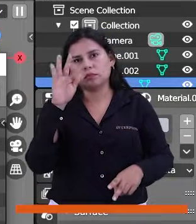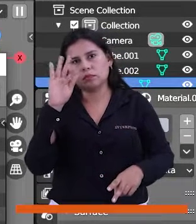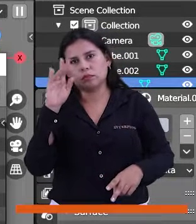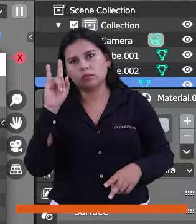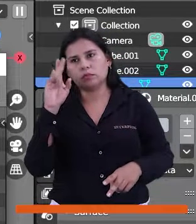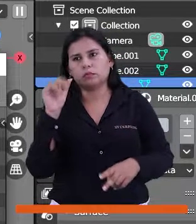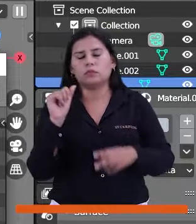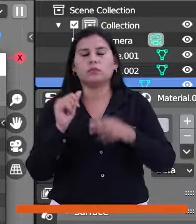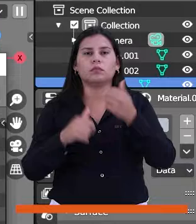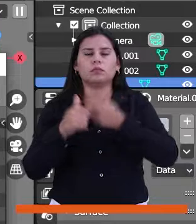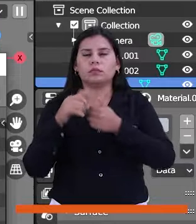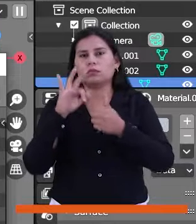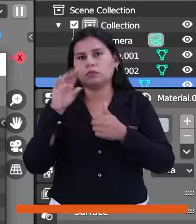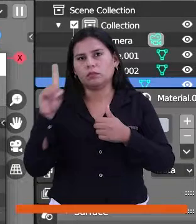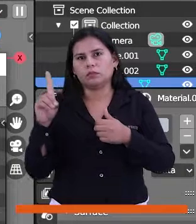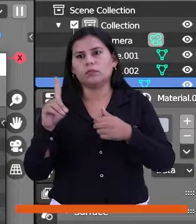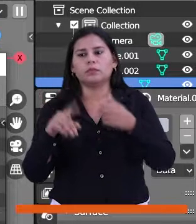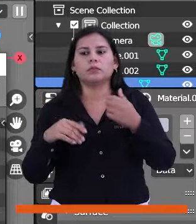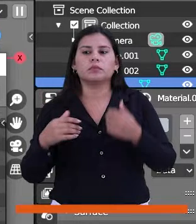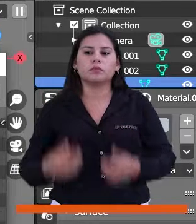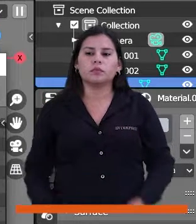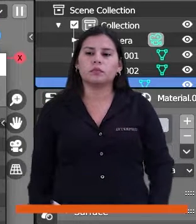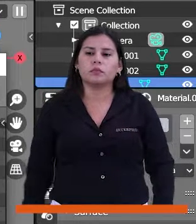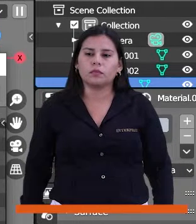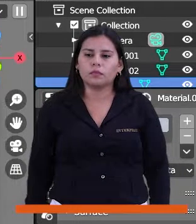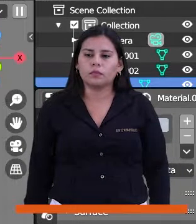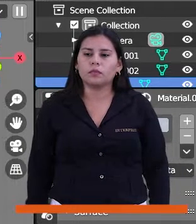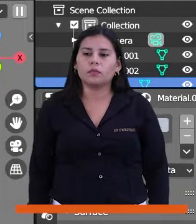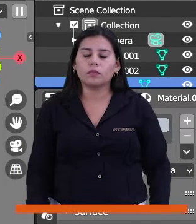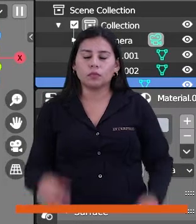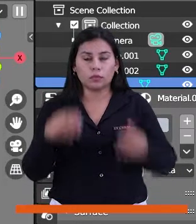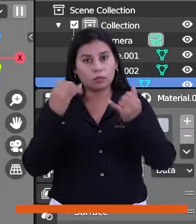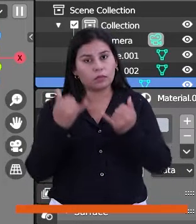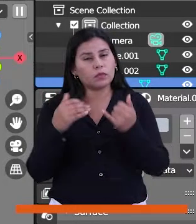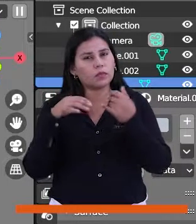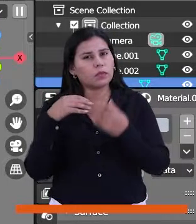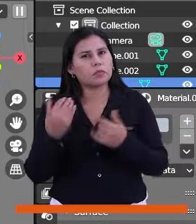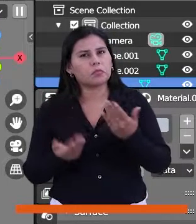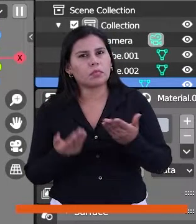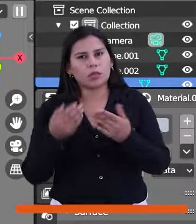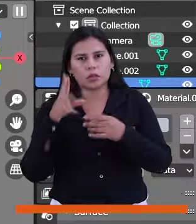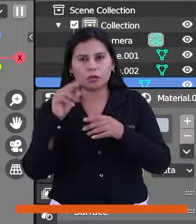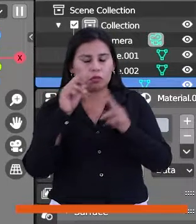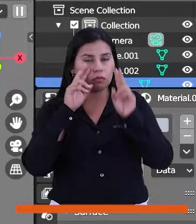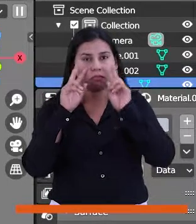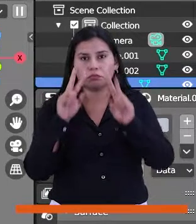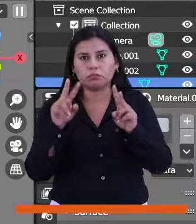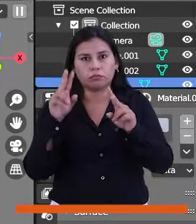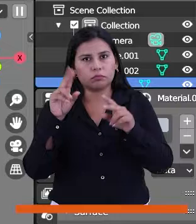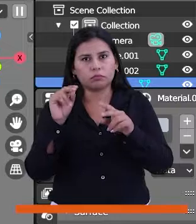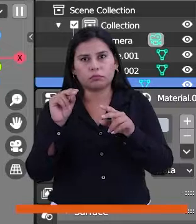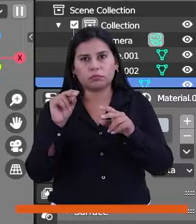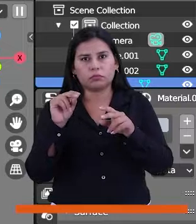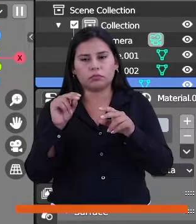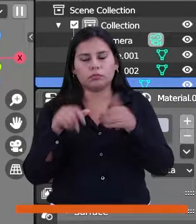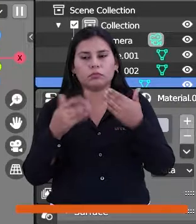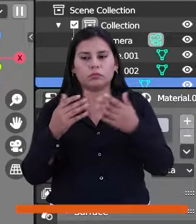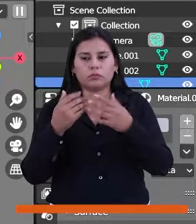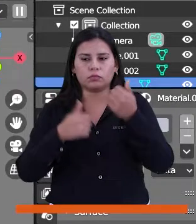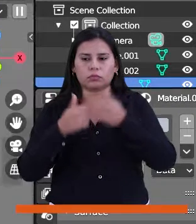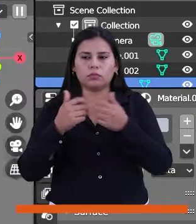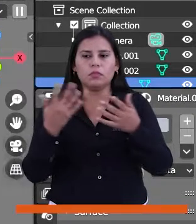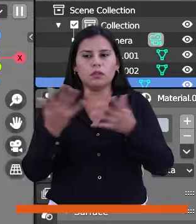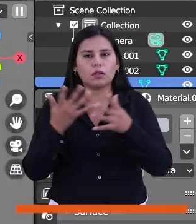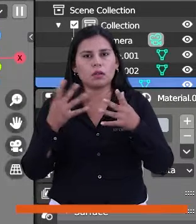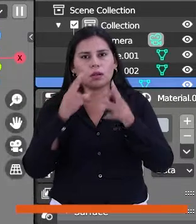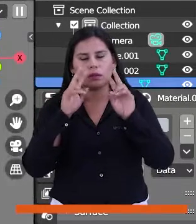3, que es una textura de madera. Abro la imagen y hasta el momento todavía no se ve reflejado en mi